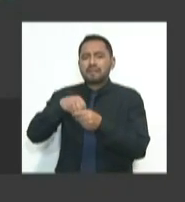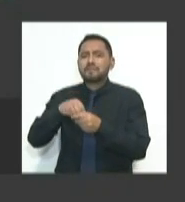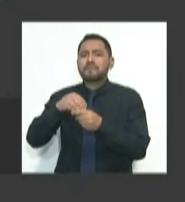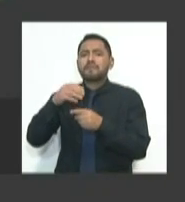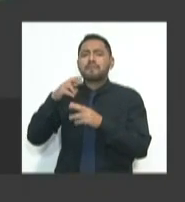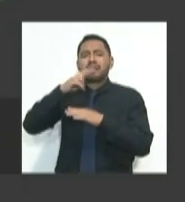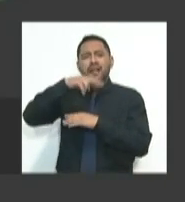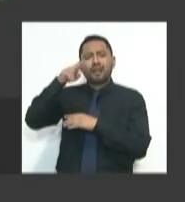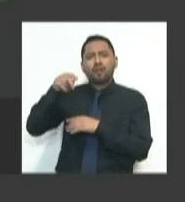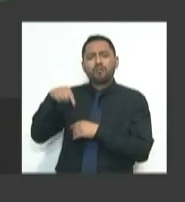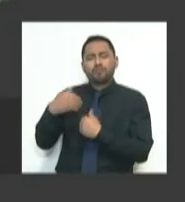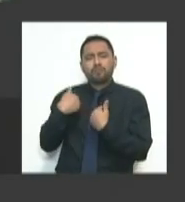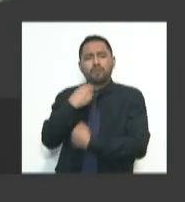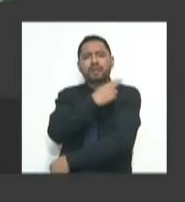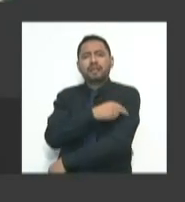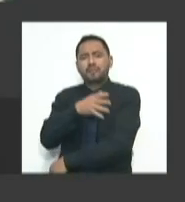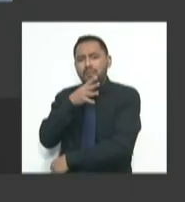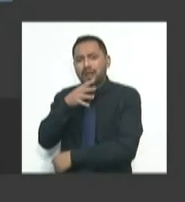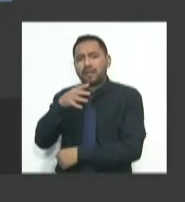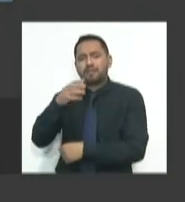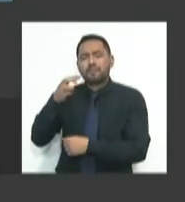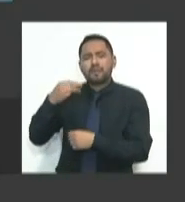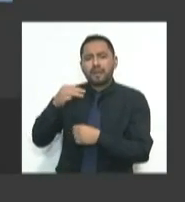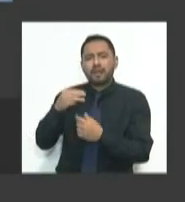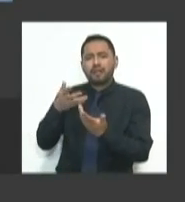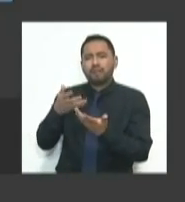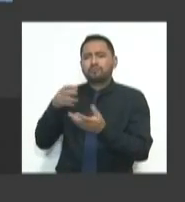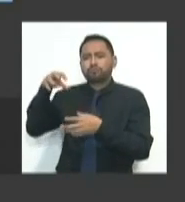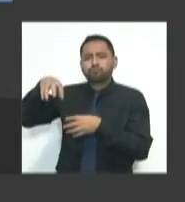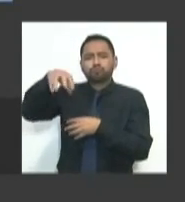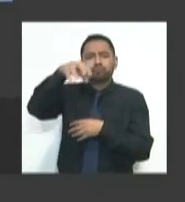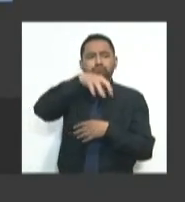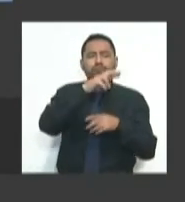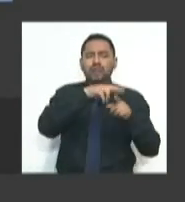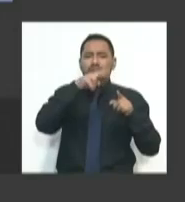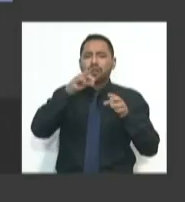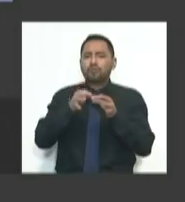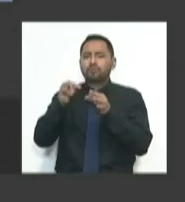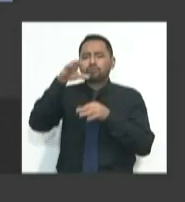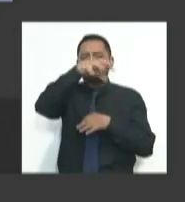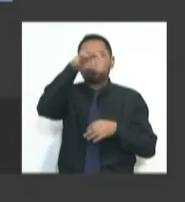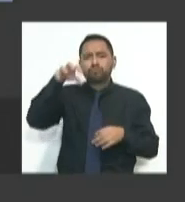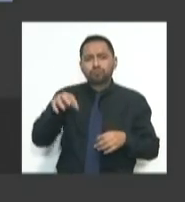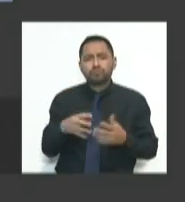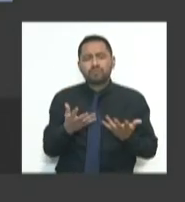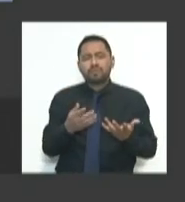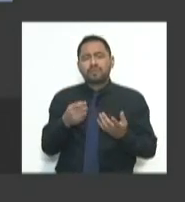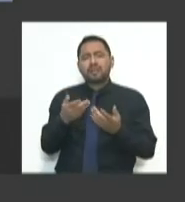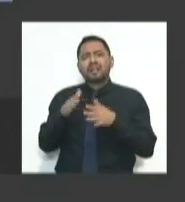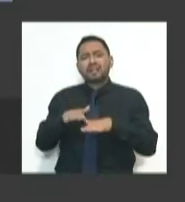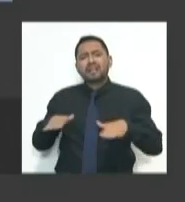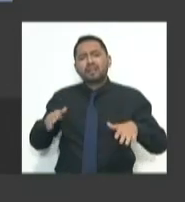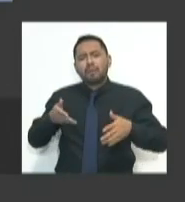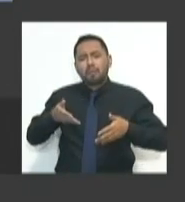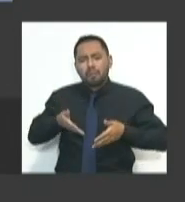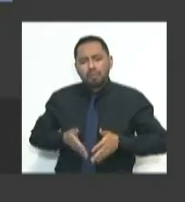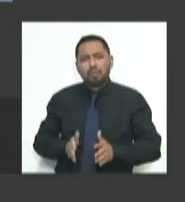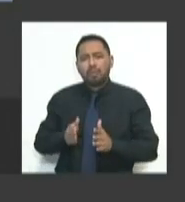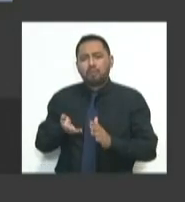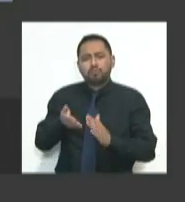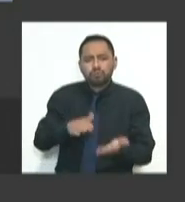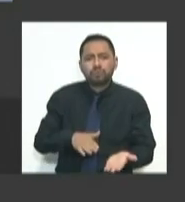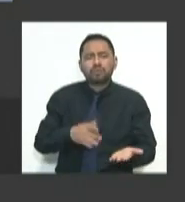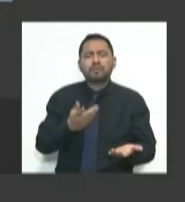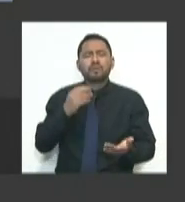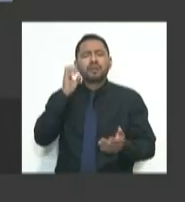semana en el caso específico de keiko para luchar con ella misma y su falta de credibilidad no bueno es el esfuerzo enorme que hay que